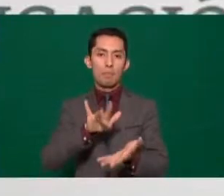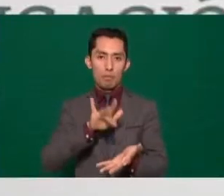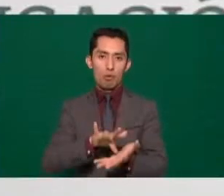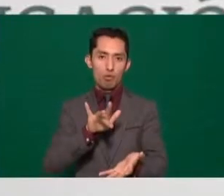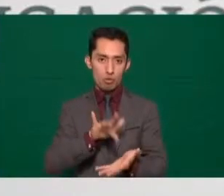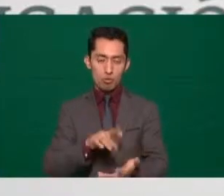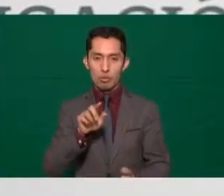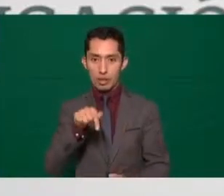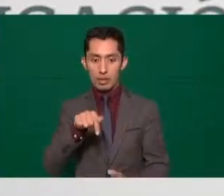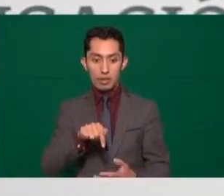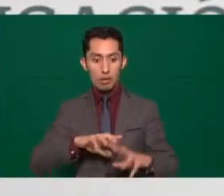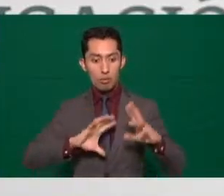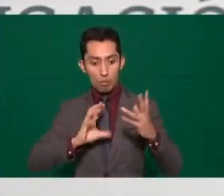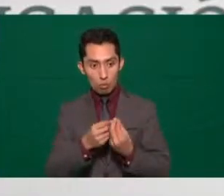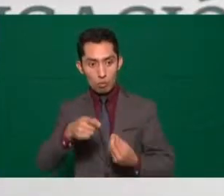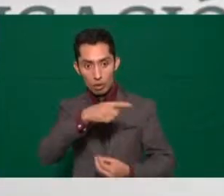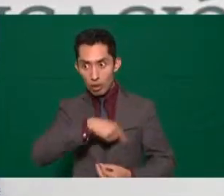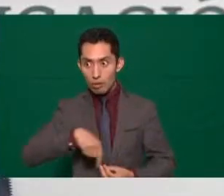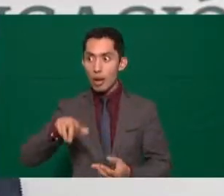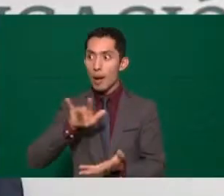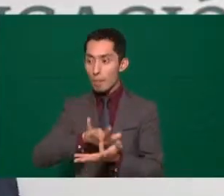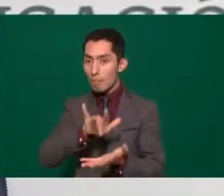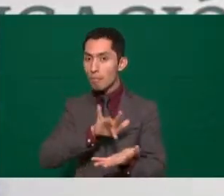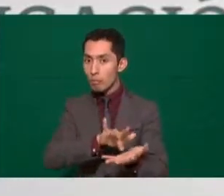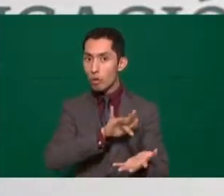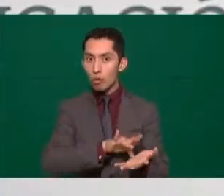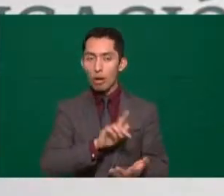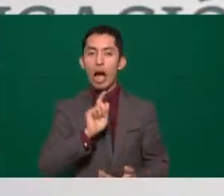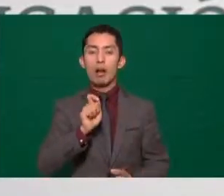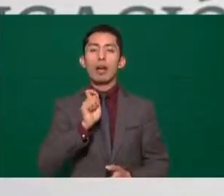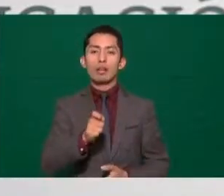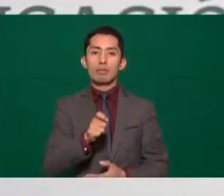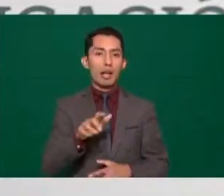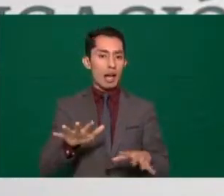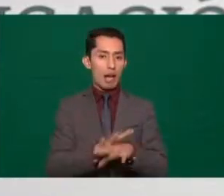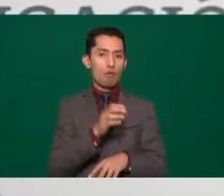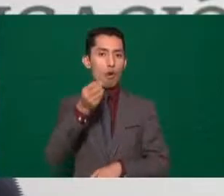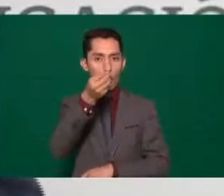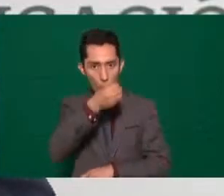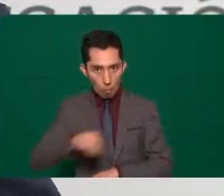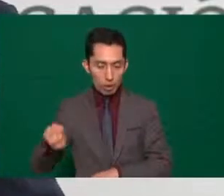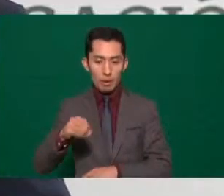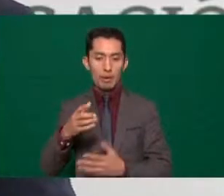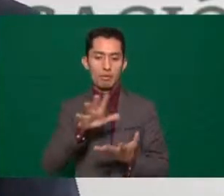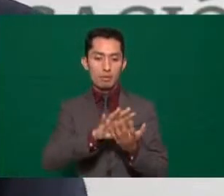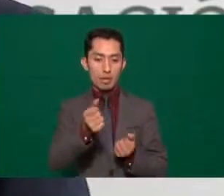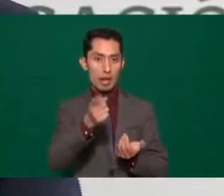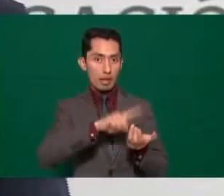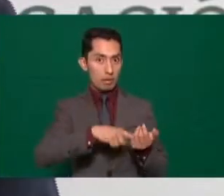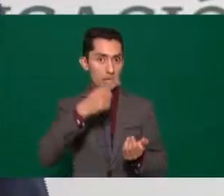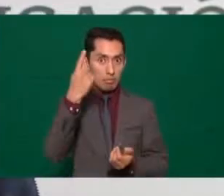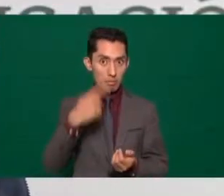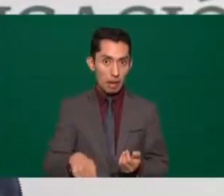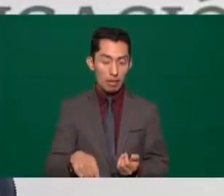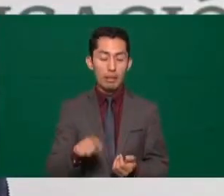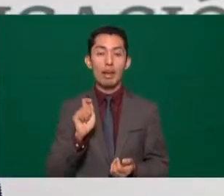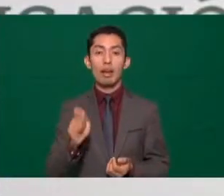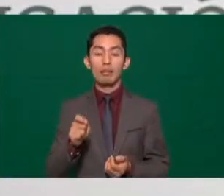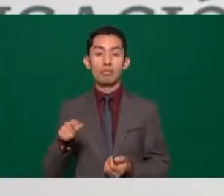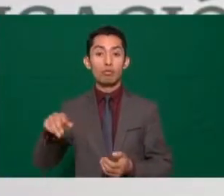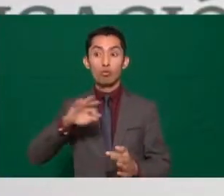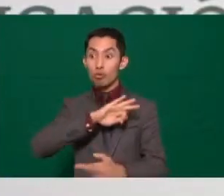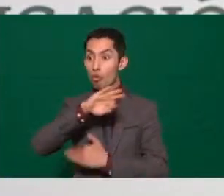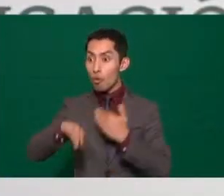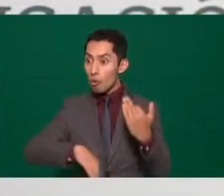gobierno, es obligatorio, es un mandato constitucional que todos los